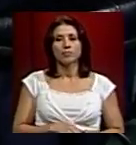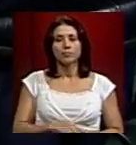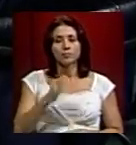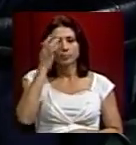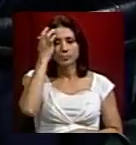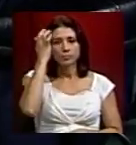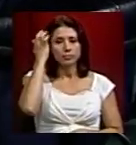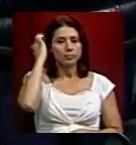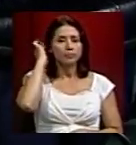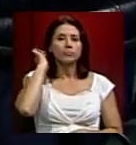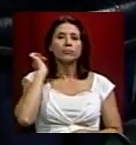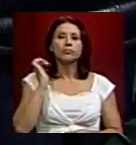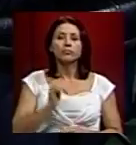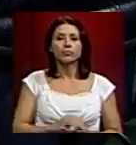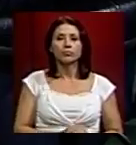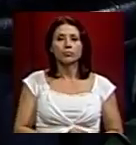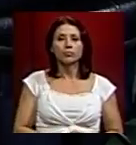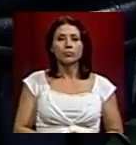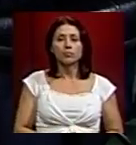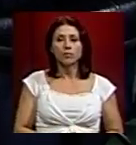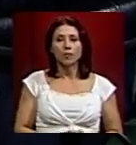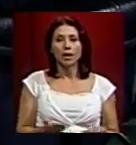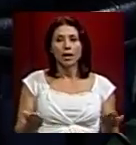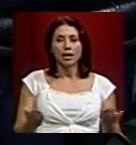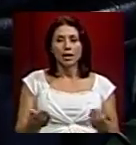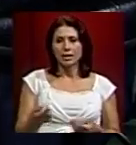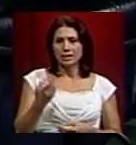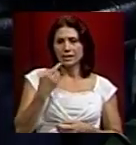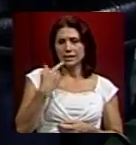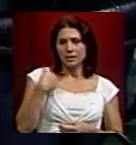¿Cómo, habiendo estudiado, si mi memoria no me